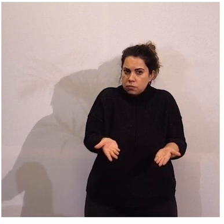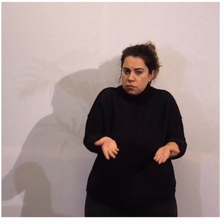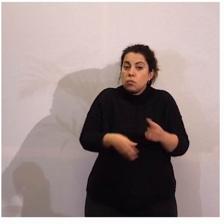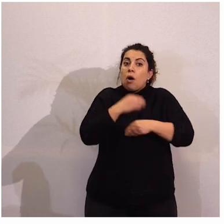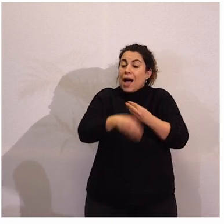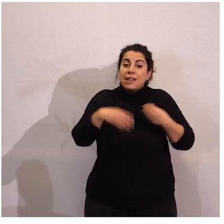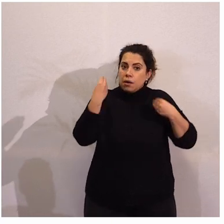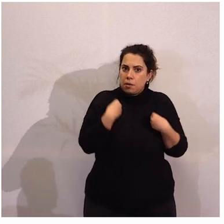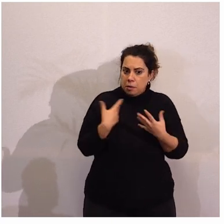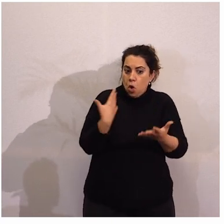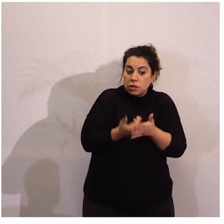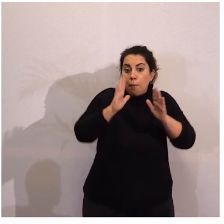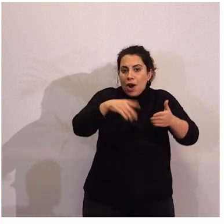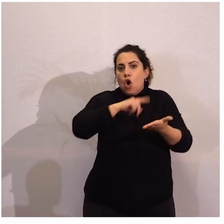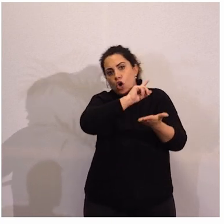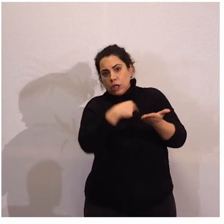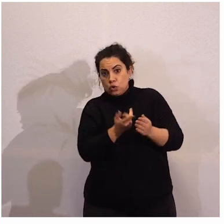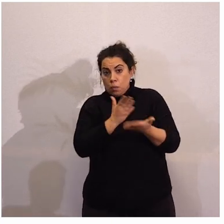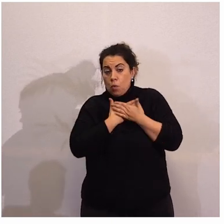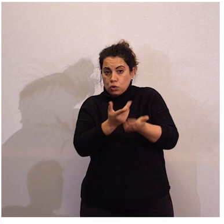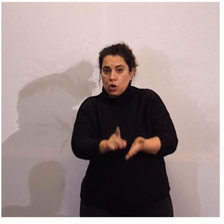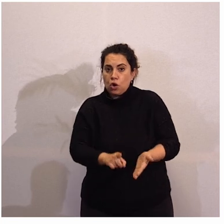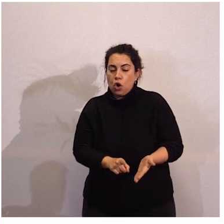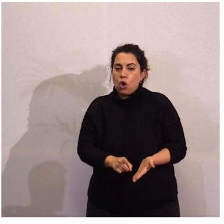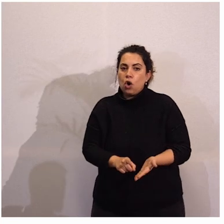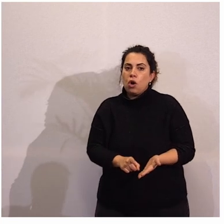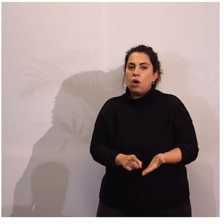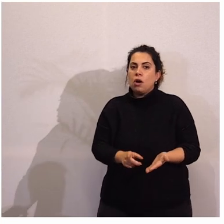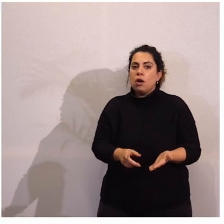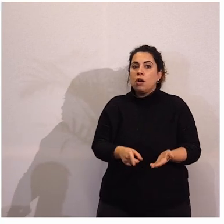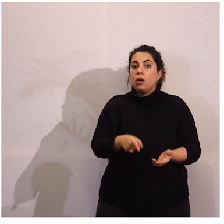trabajo, pero contratado. Sí, pero cada...